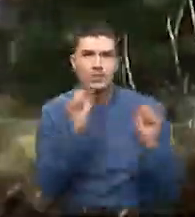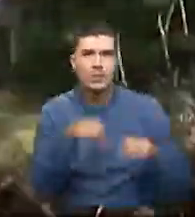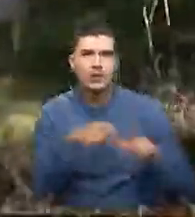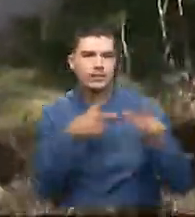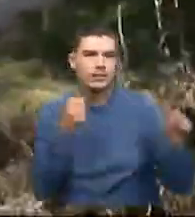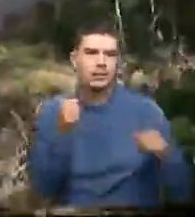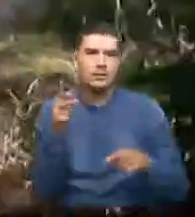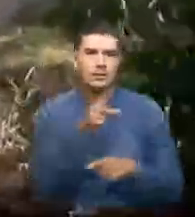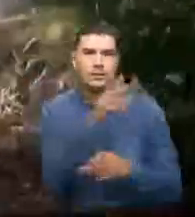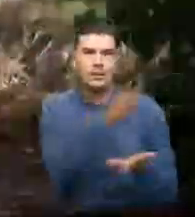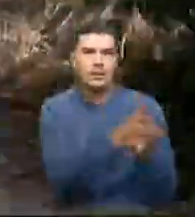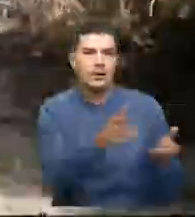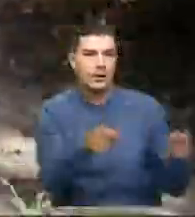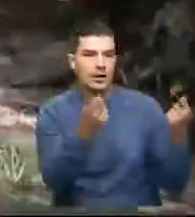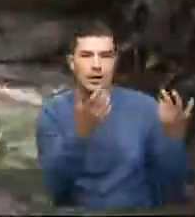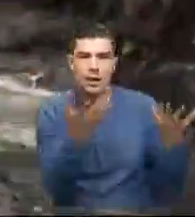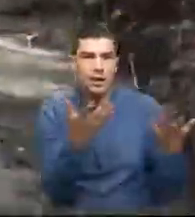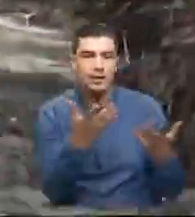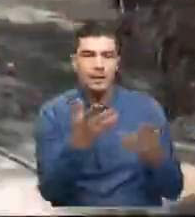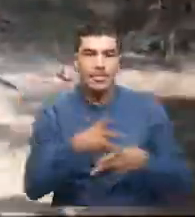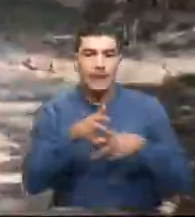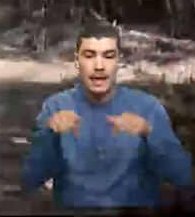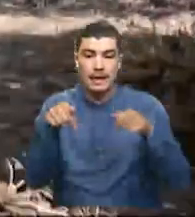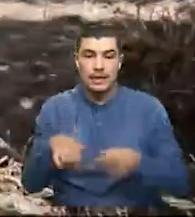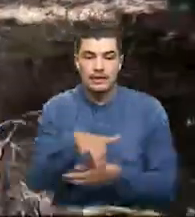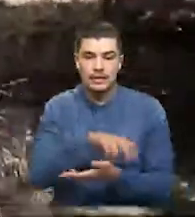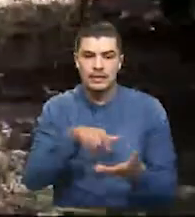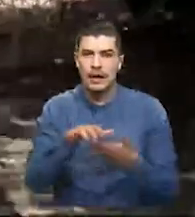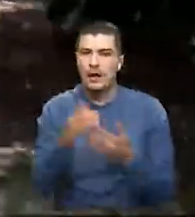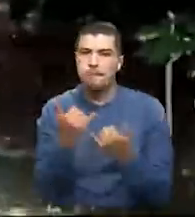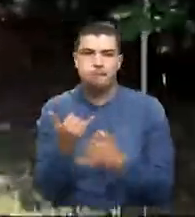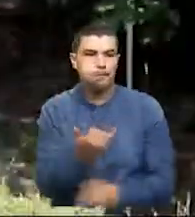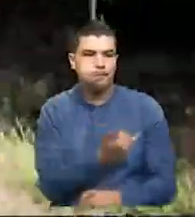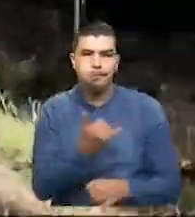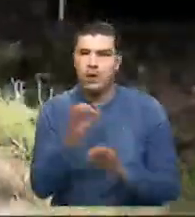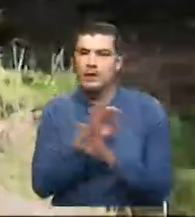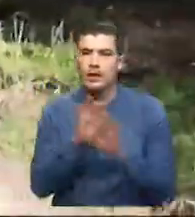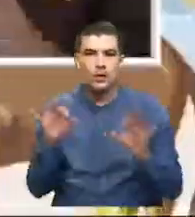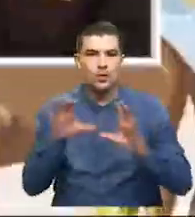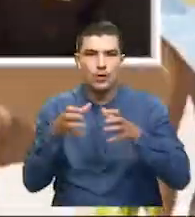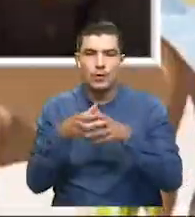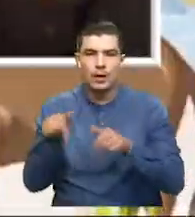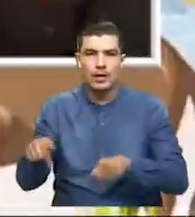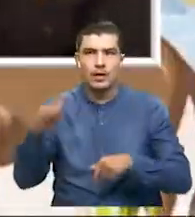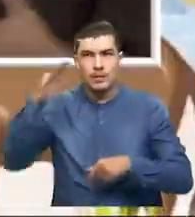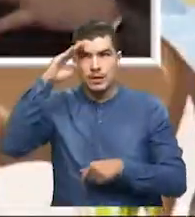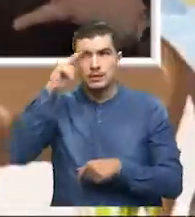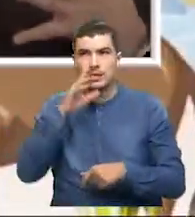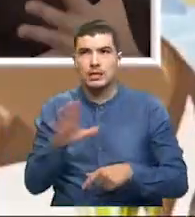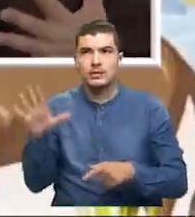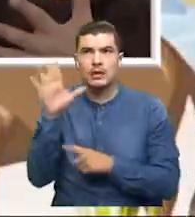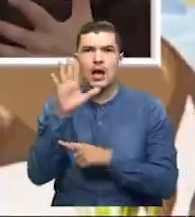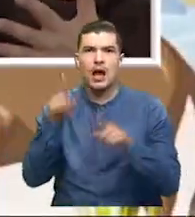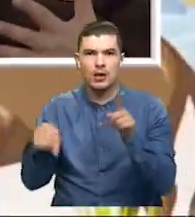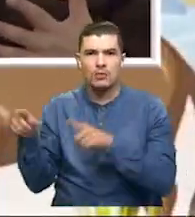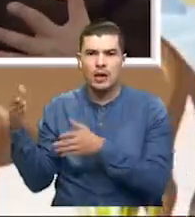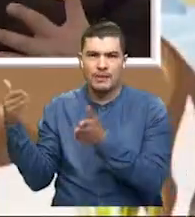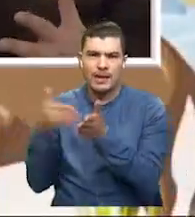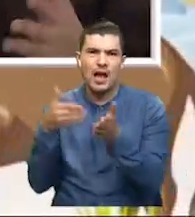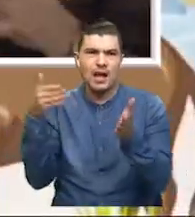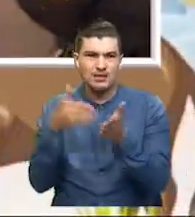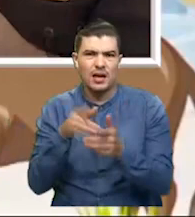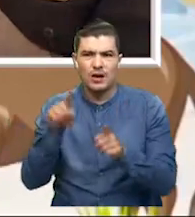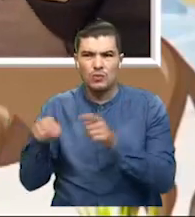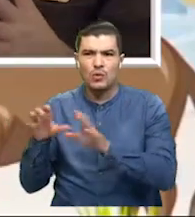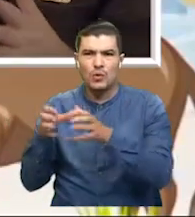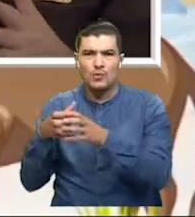y ese momento. No tenemos aquí en Santander ninguna presencia ni afectación por parte de grupos al margen de la ley. Algunas amenazas de